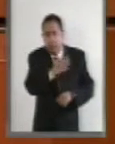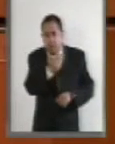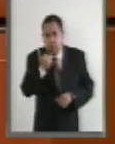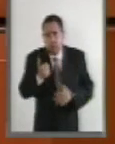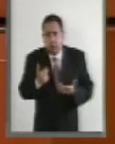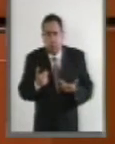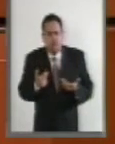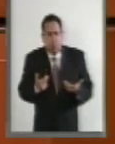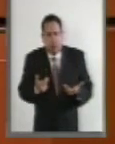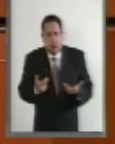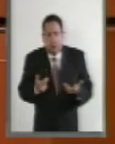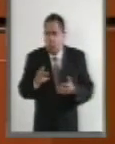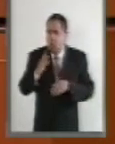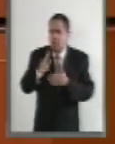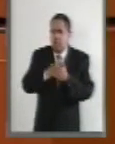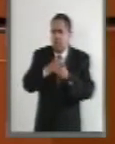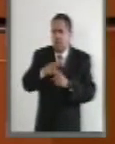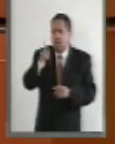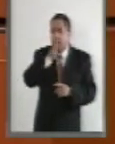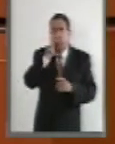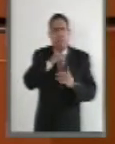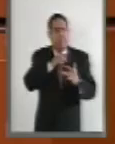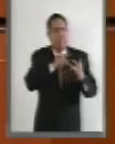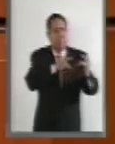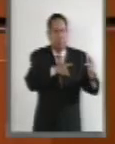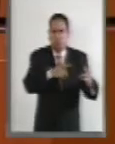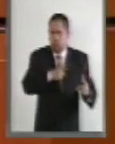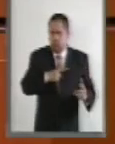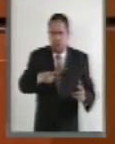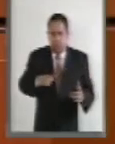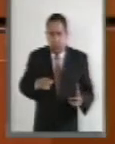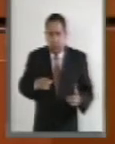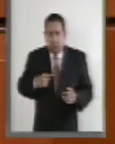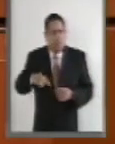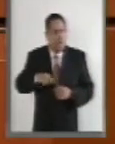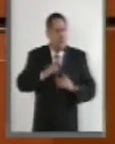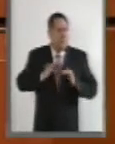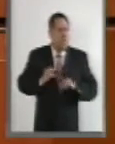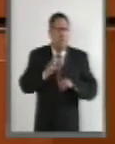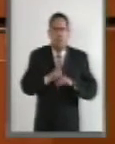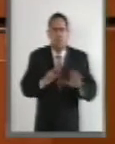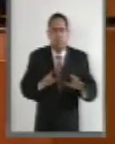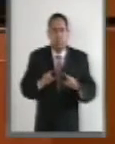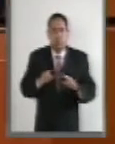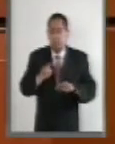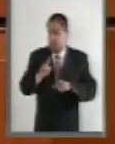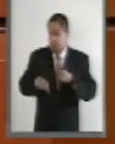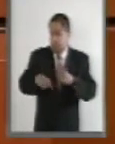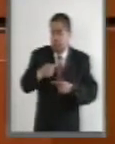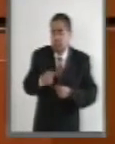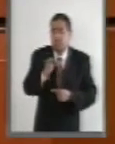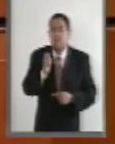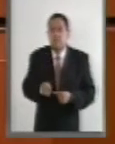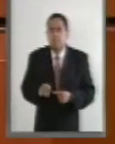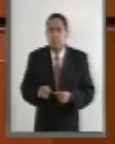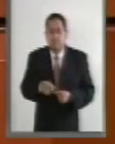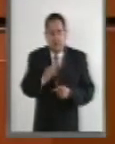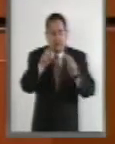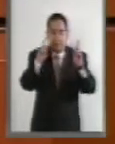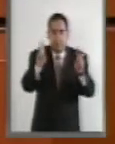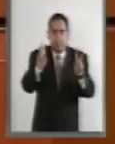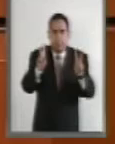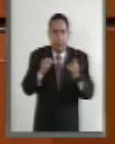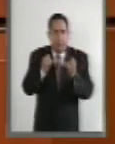la lleve el viento, que nos deje la conciencia tranquila durante un día, pero que después el tema